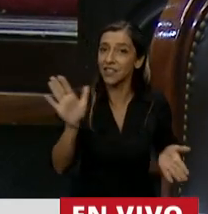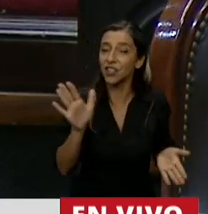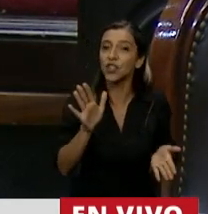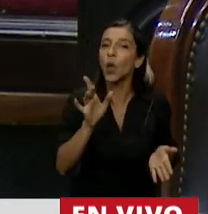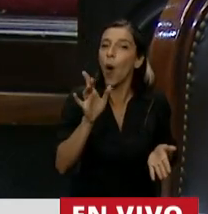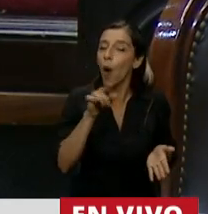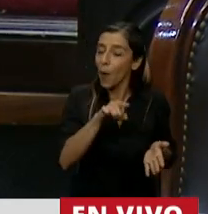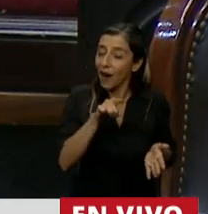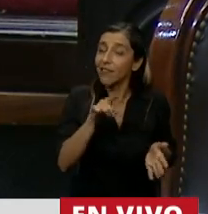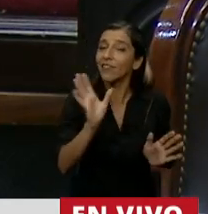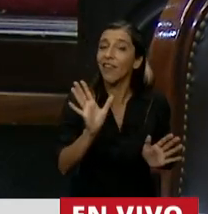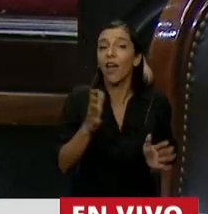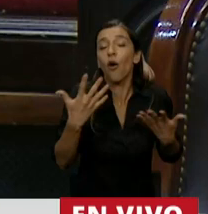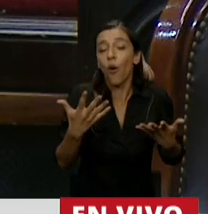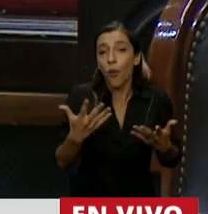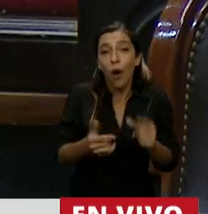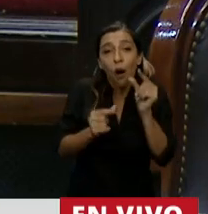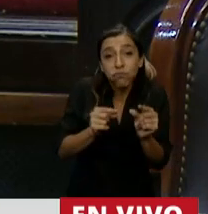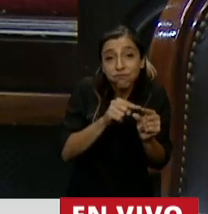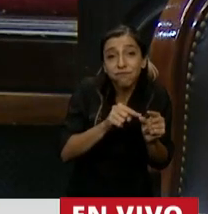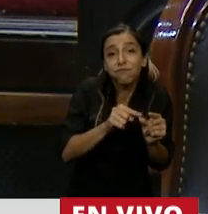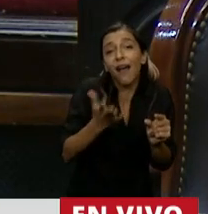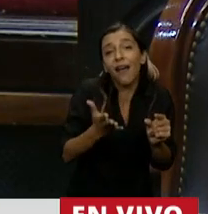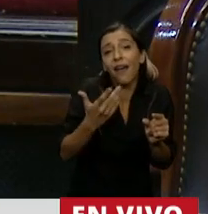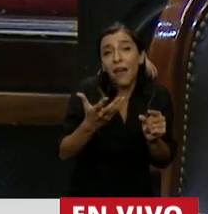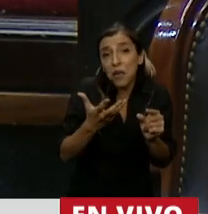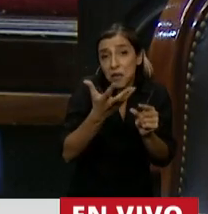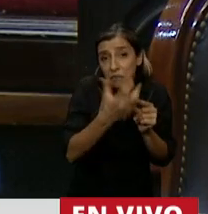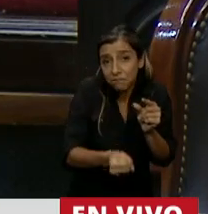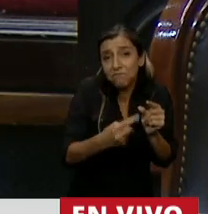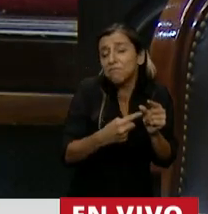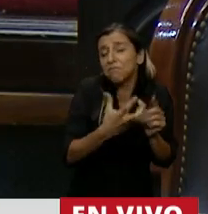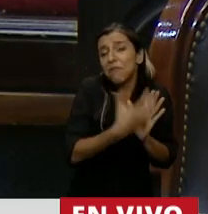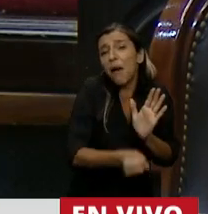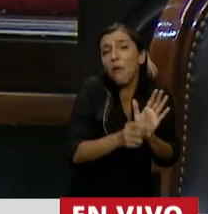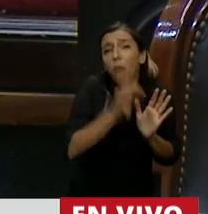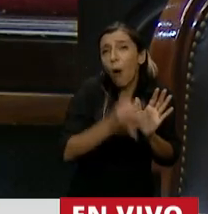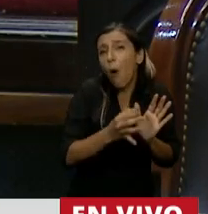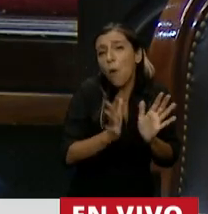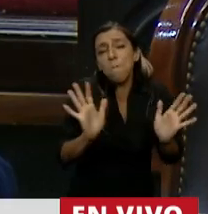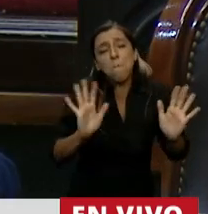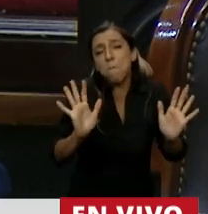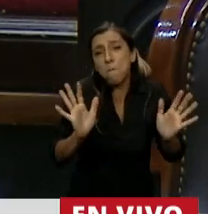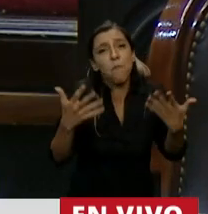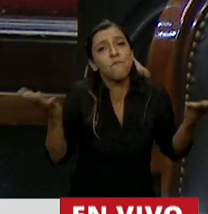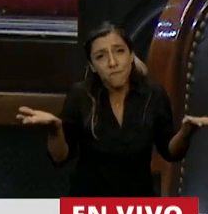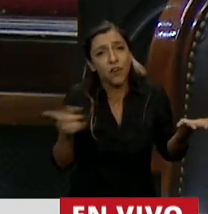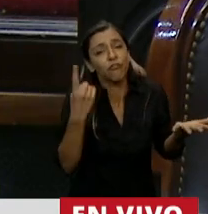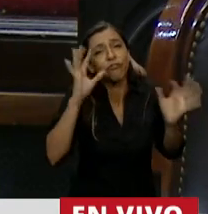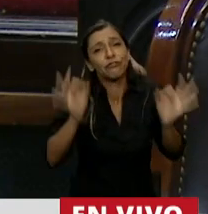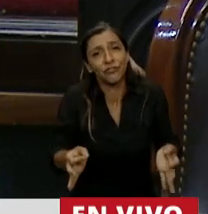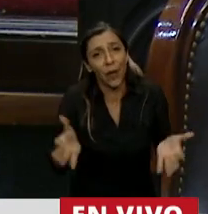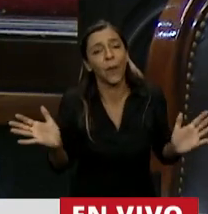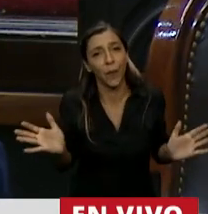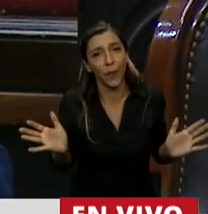que evidentemente cuando un feto es viable no es un aborto, y en esto estamos ante una posibilidad y ante un problema